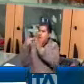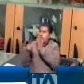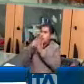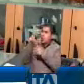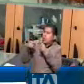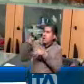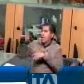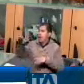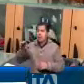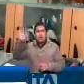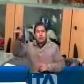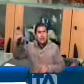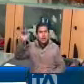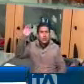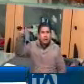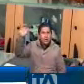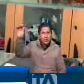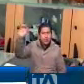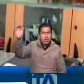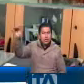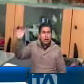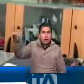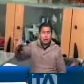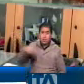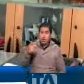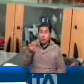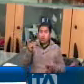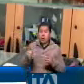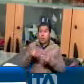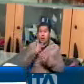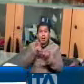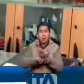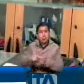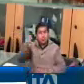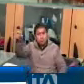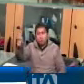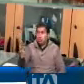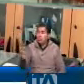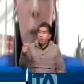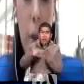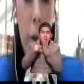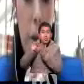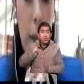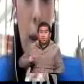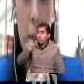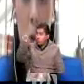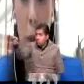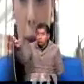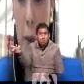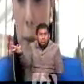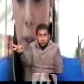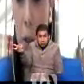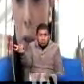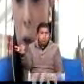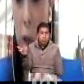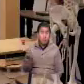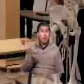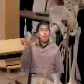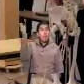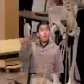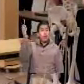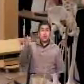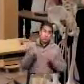con ellos. Hemos enviado también oficios la semana pasada. Desde el gremio de los maestros, en cambio,